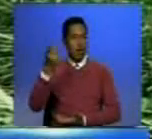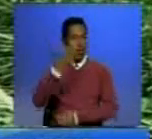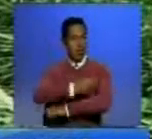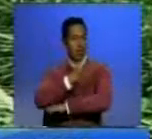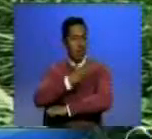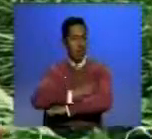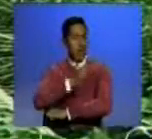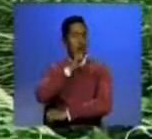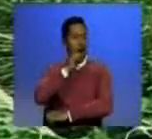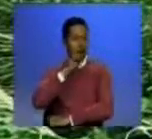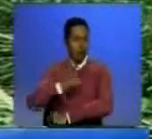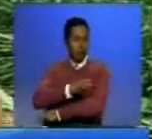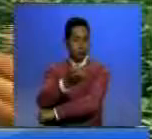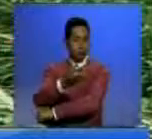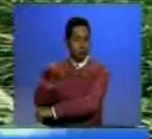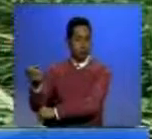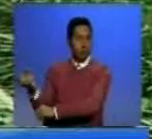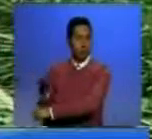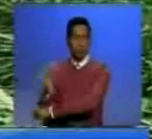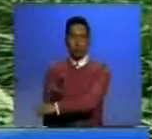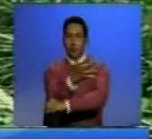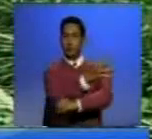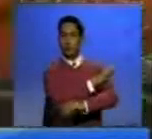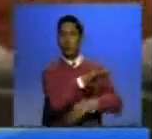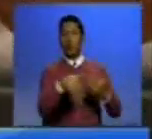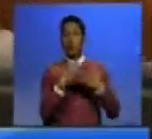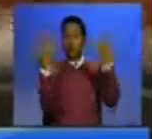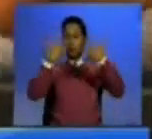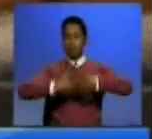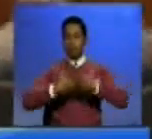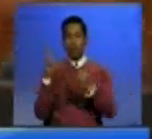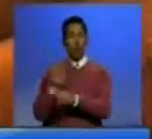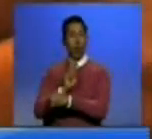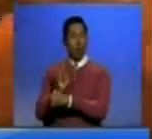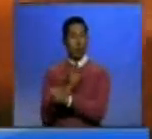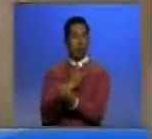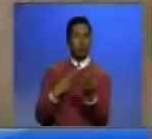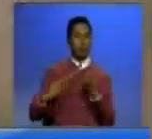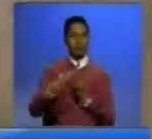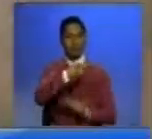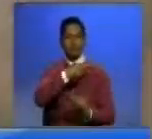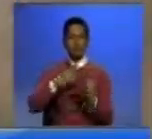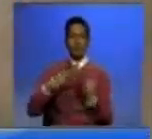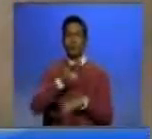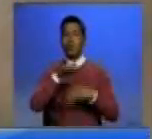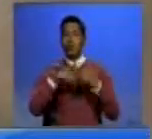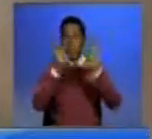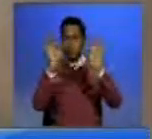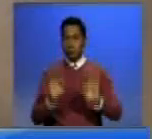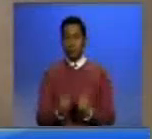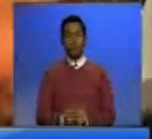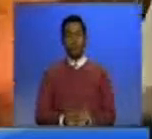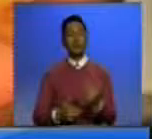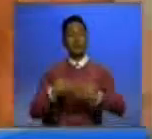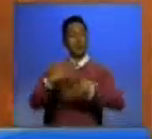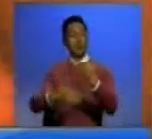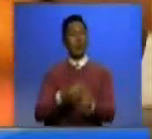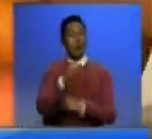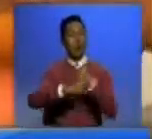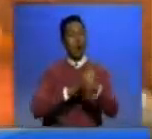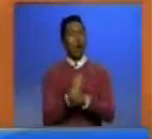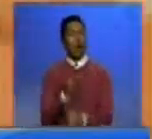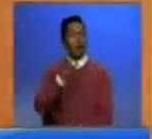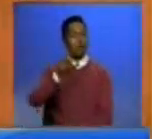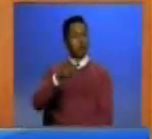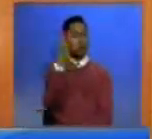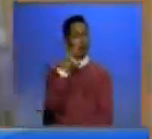el 80 al 90% del agua la volvemos a reutilizar. A principios del 2016... los pequeños productores podrán adquirir la